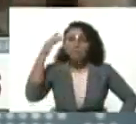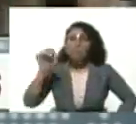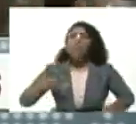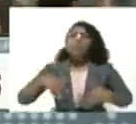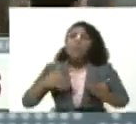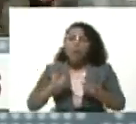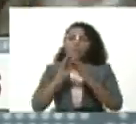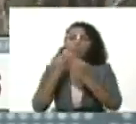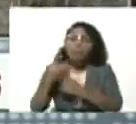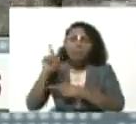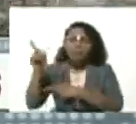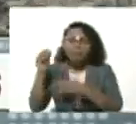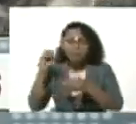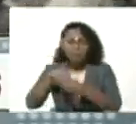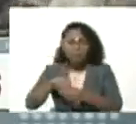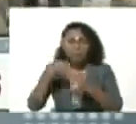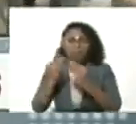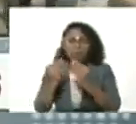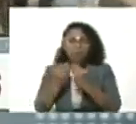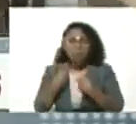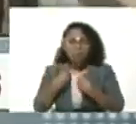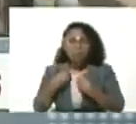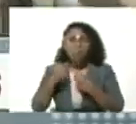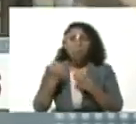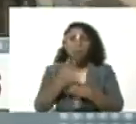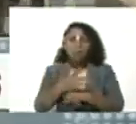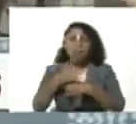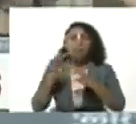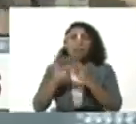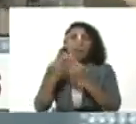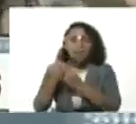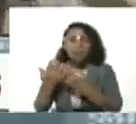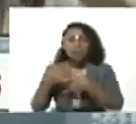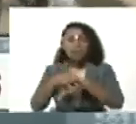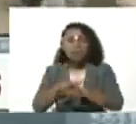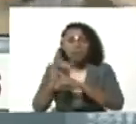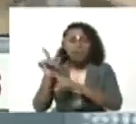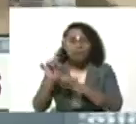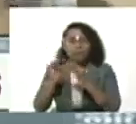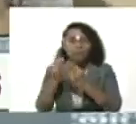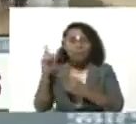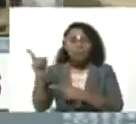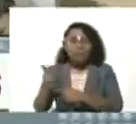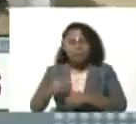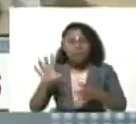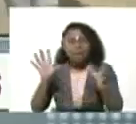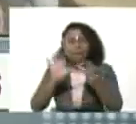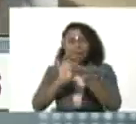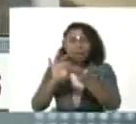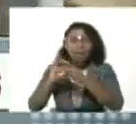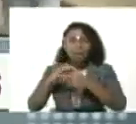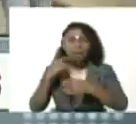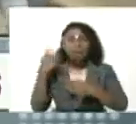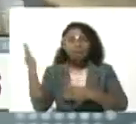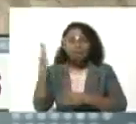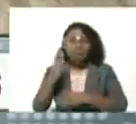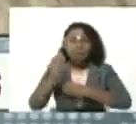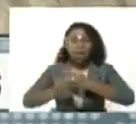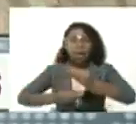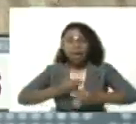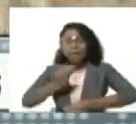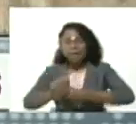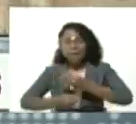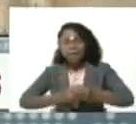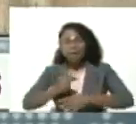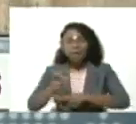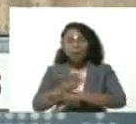la familia que vive allí, cuántas personas integran esa familia. Así que es muy importante la articulación que se viene dando entre